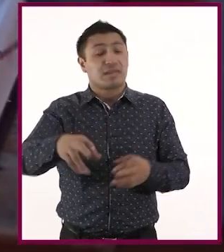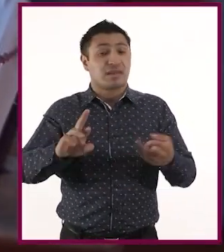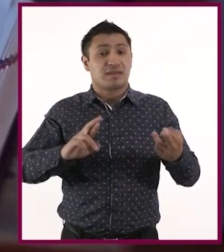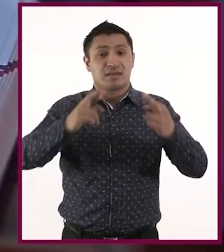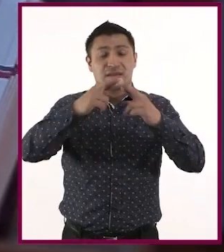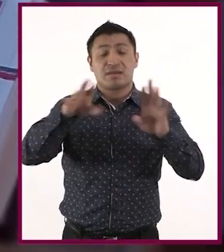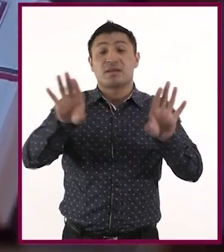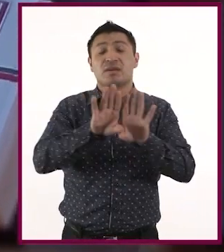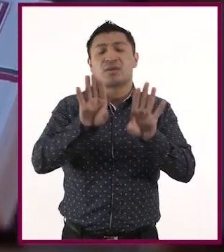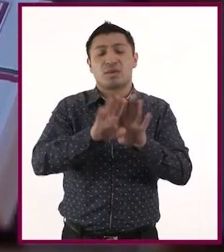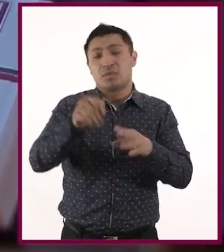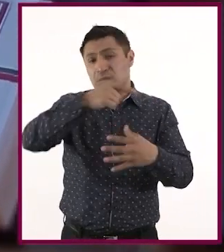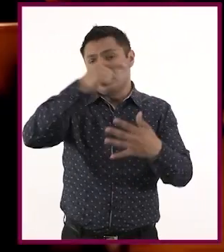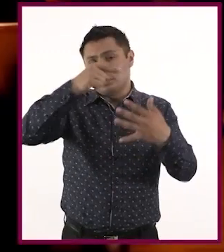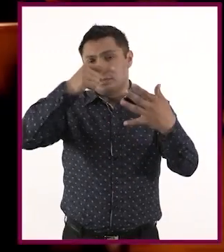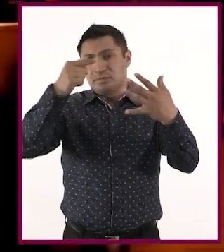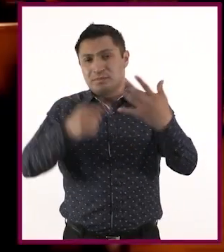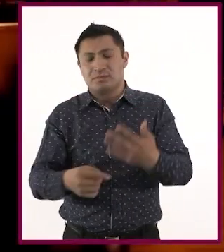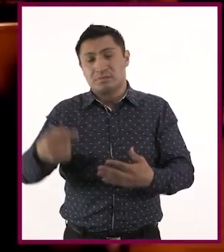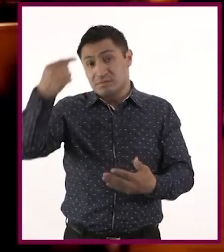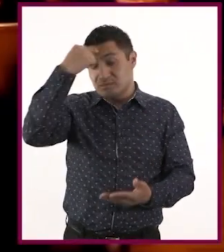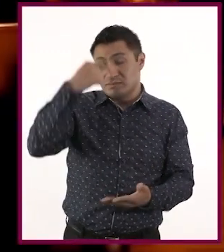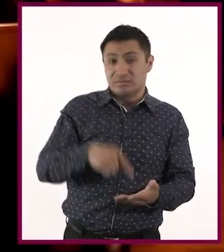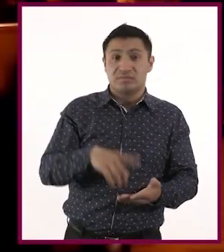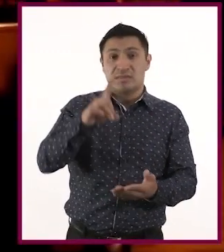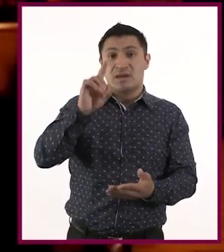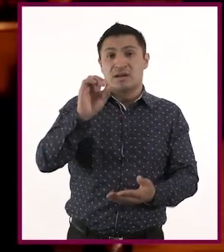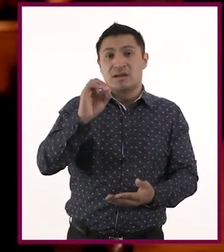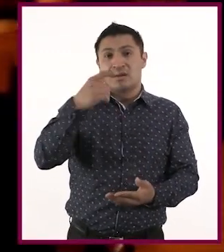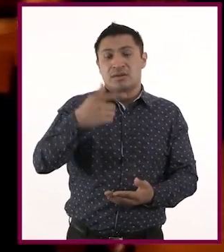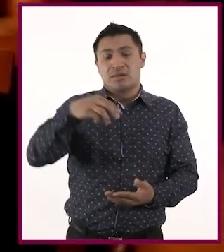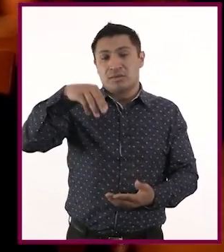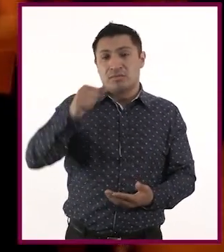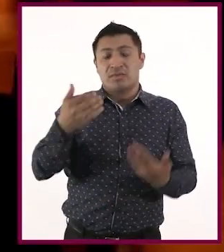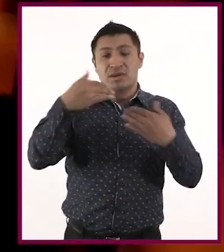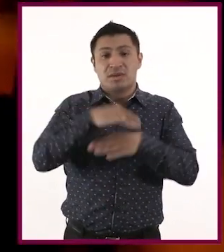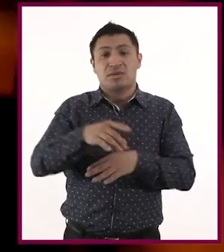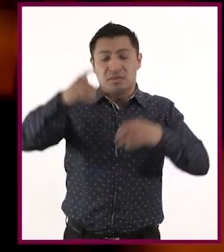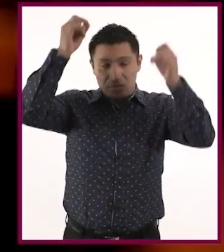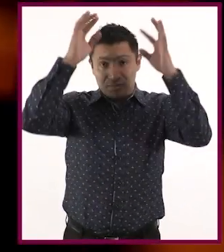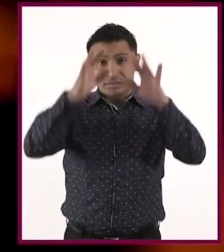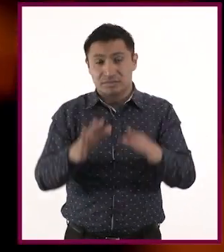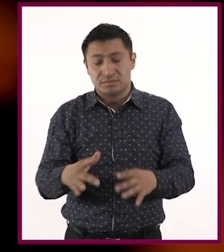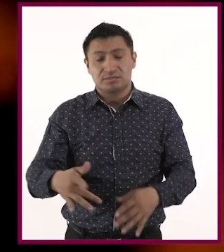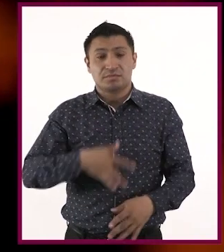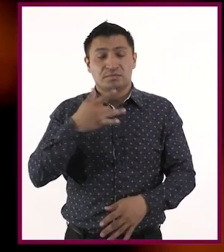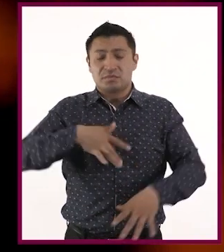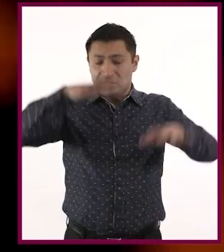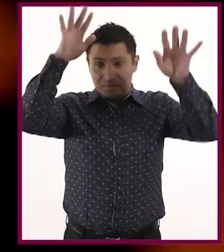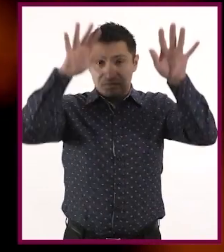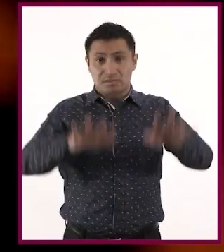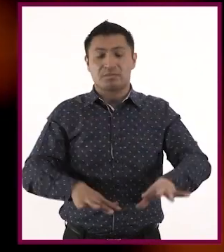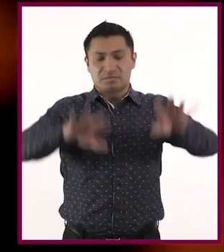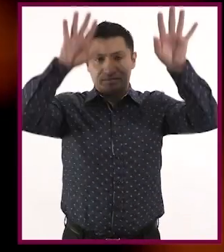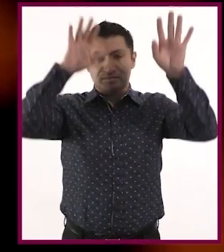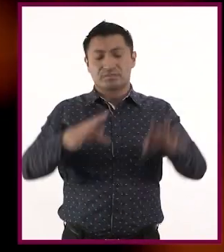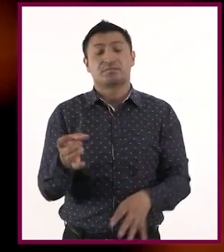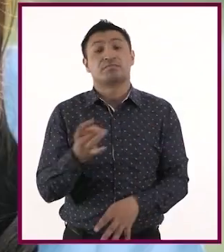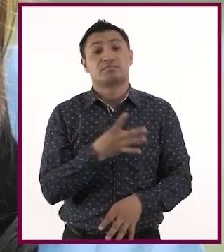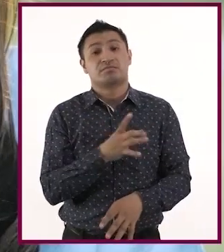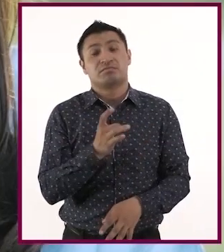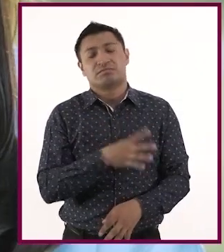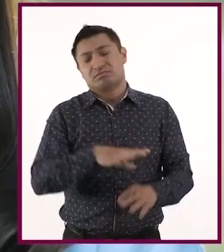religión como un conjunto de creencias o dogmas acerca de la divinidad, de sentimientos de veneración y temor hacia